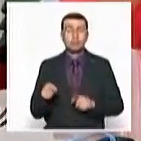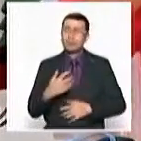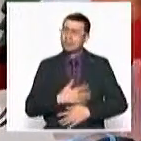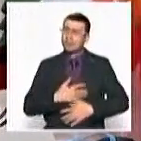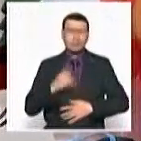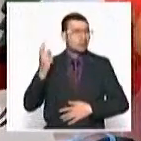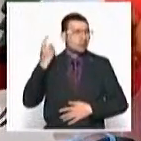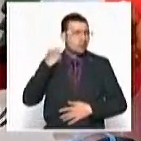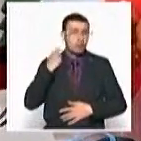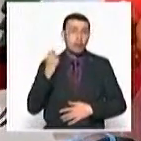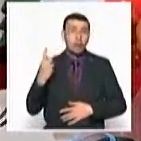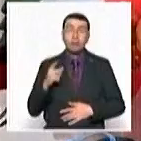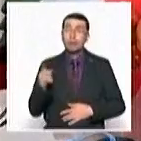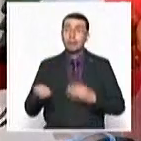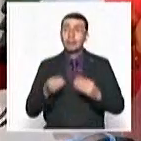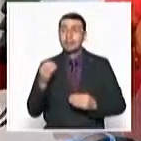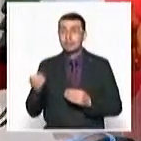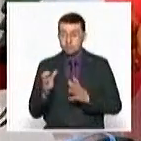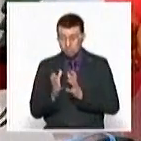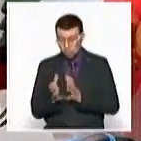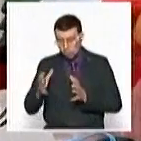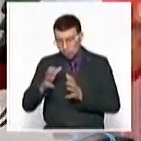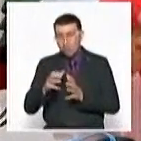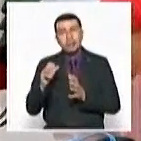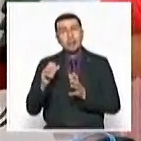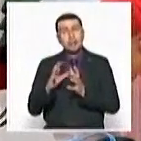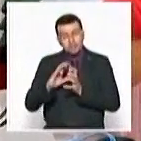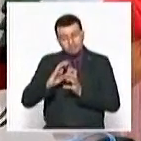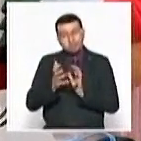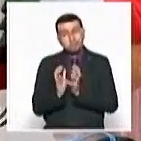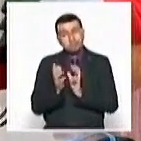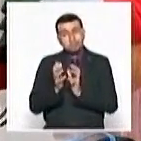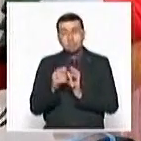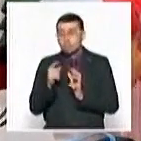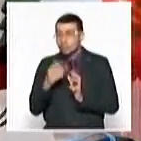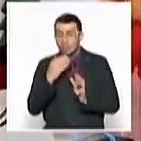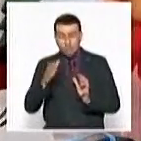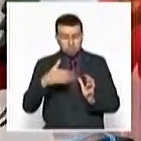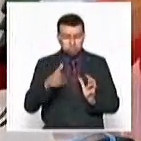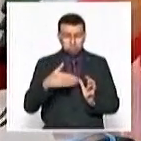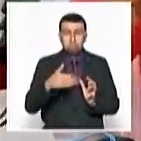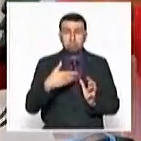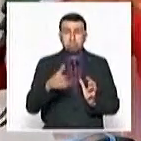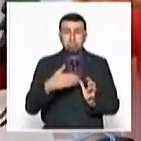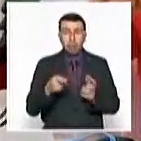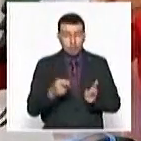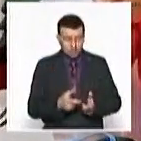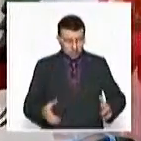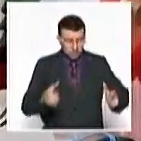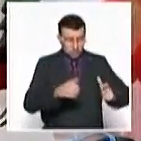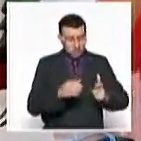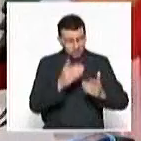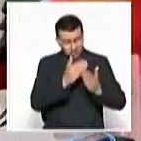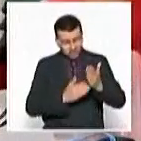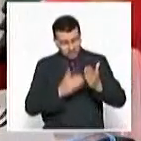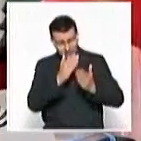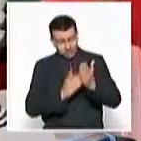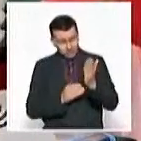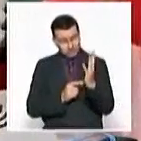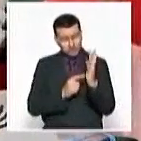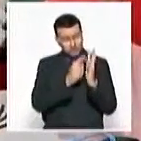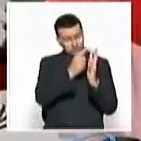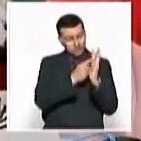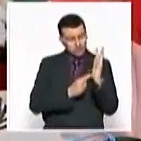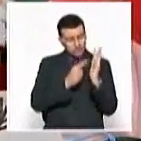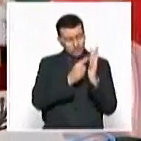malestares, es que cojan una hoja de repollo y la calienten ahí donde hacen las arepas. A la hoja de repollo quiten en la venita del centro y esa hojita se la